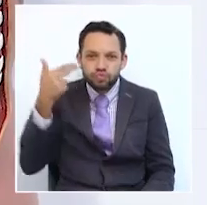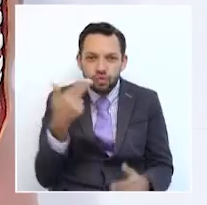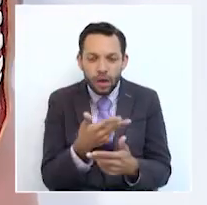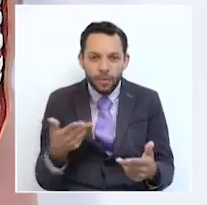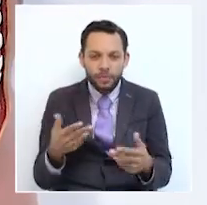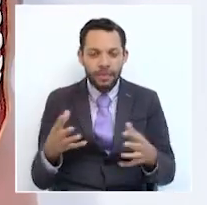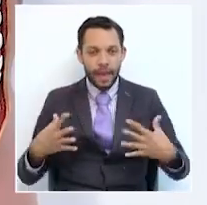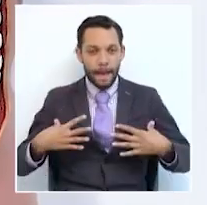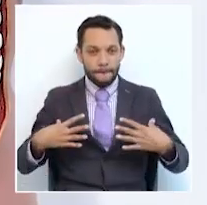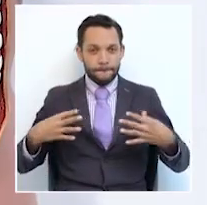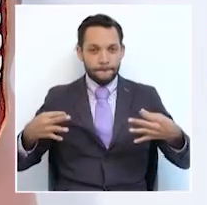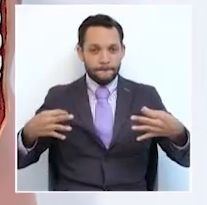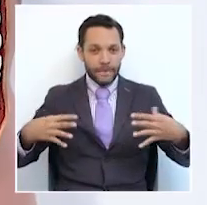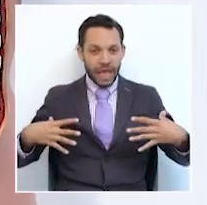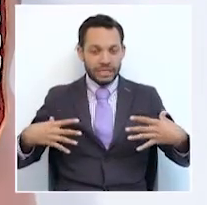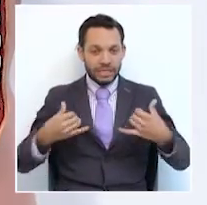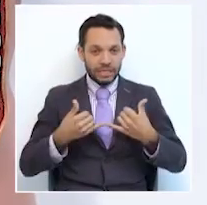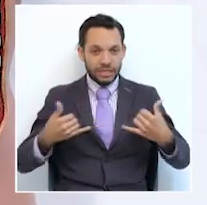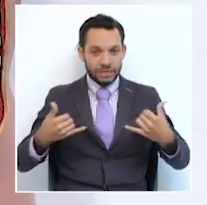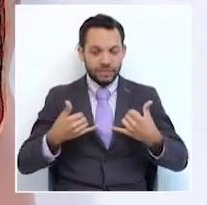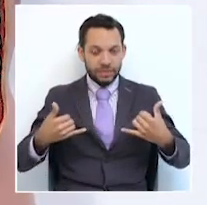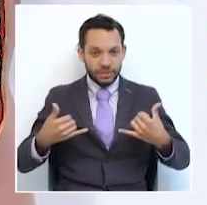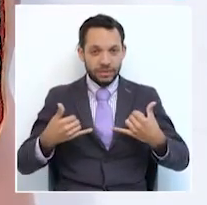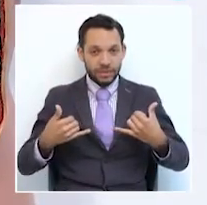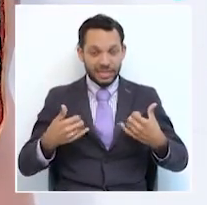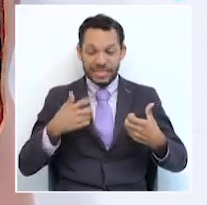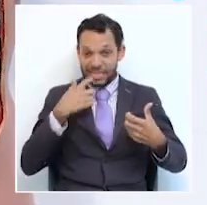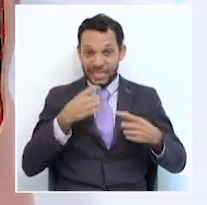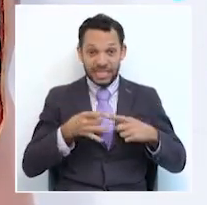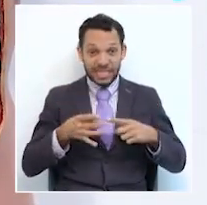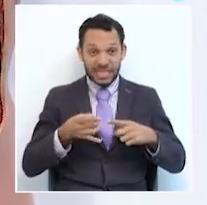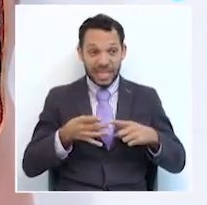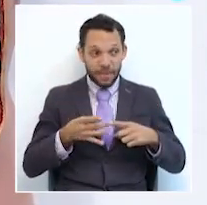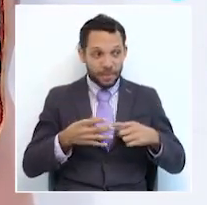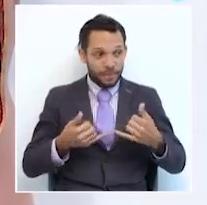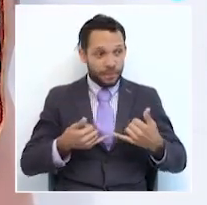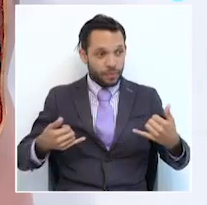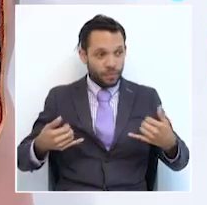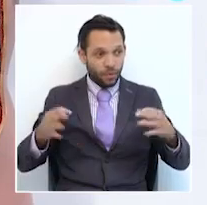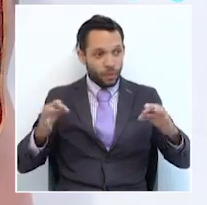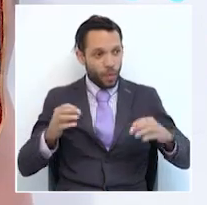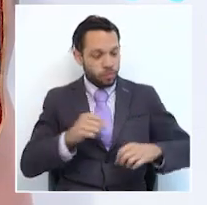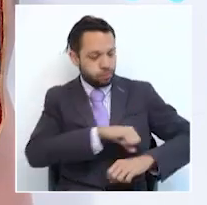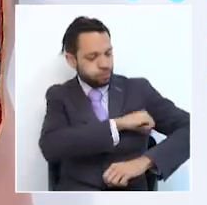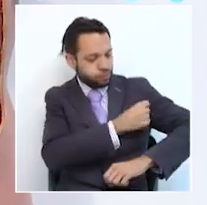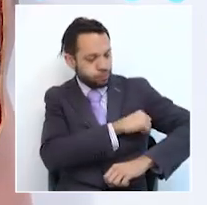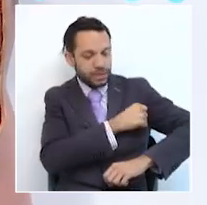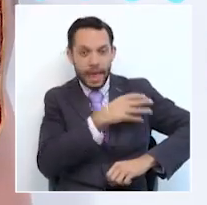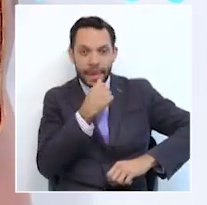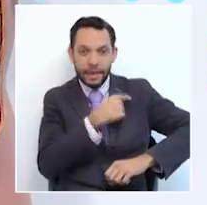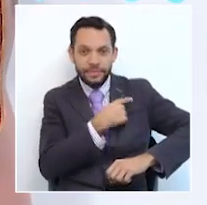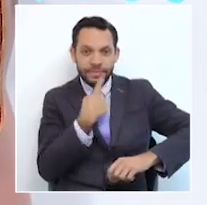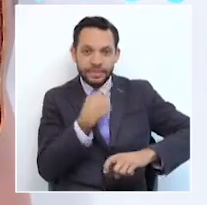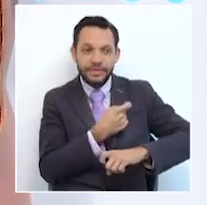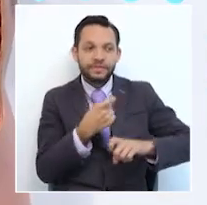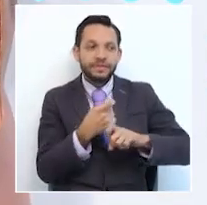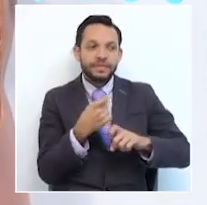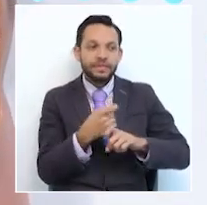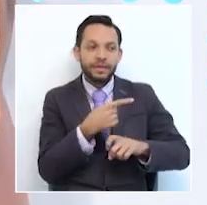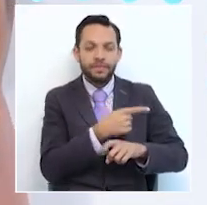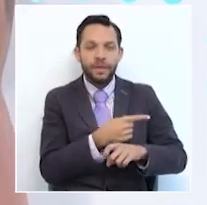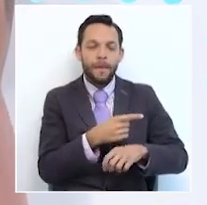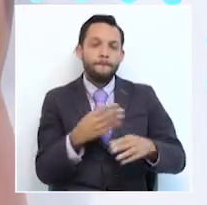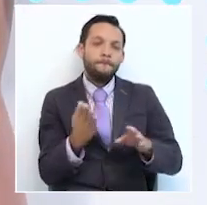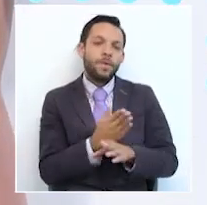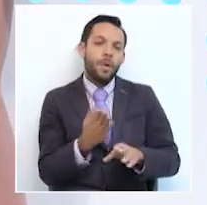de nylon y se untan desodorantes antitranspirantes en vez de utilizar desodorantes son más propensas a tener estos